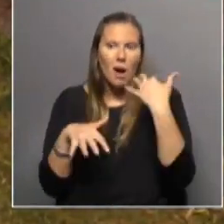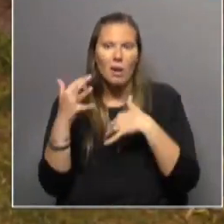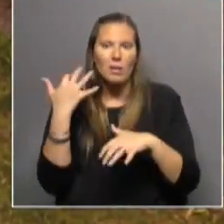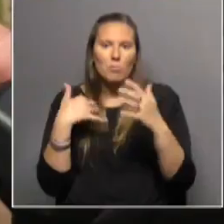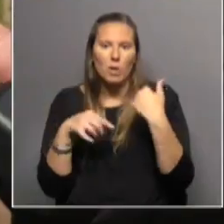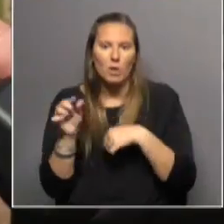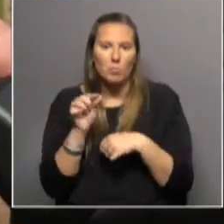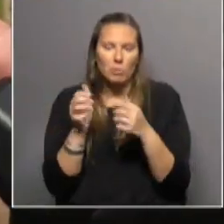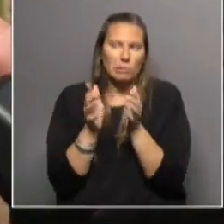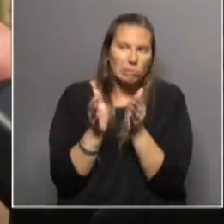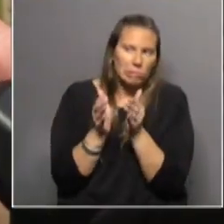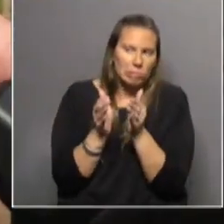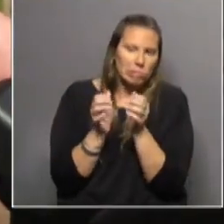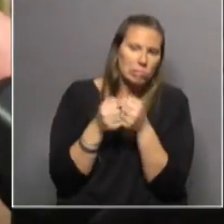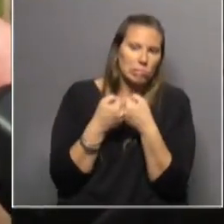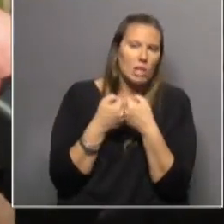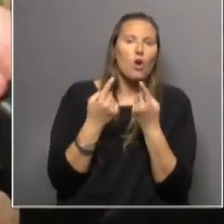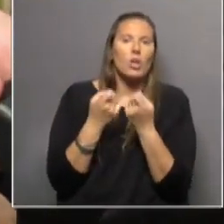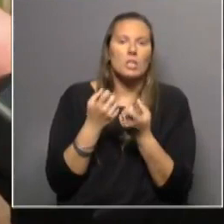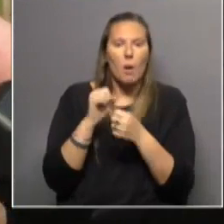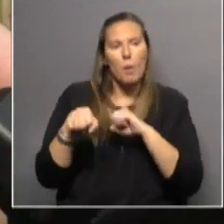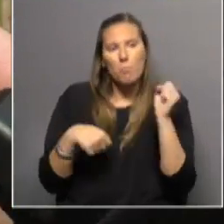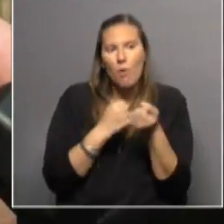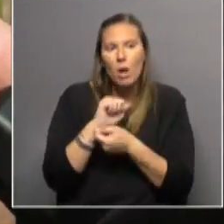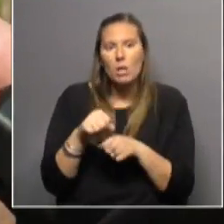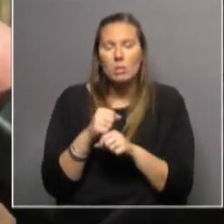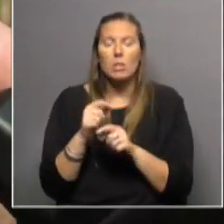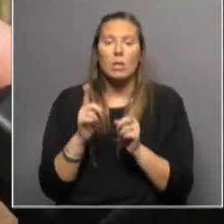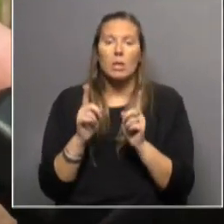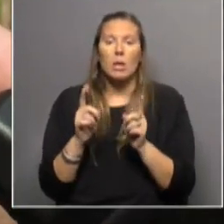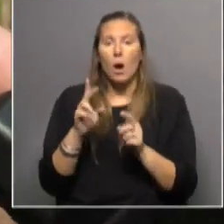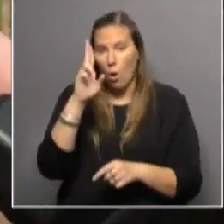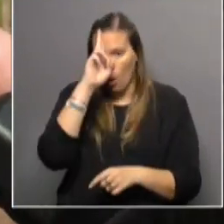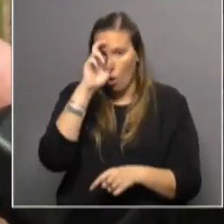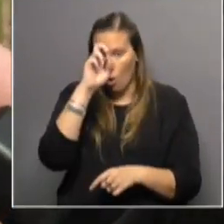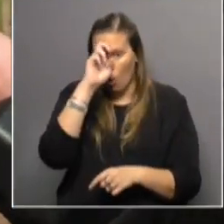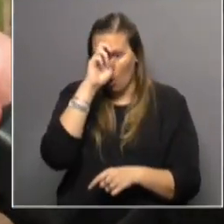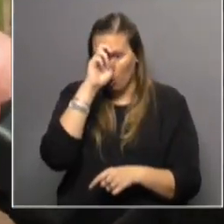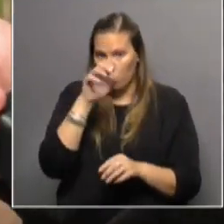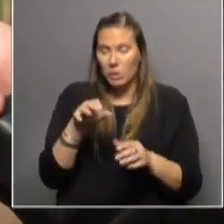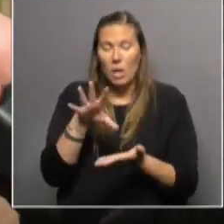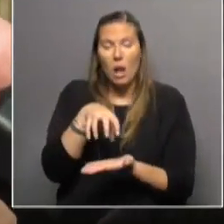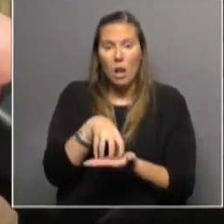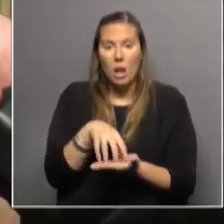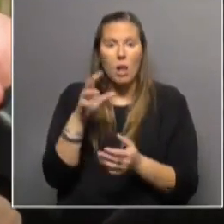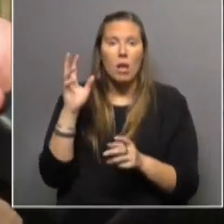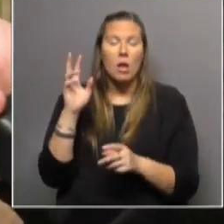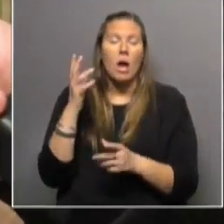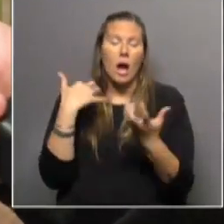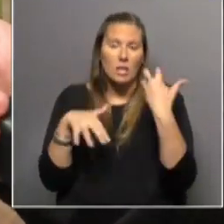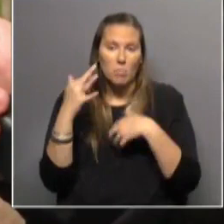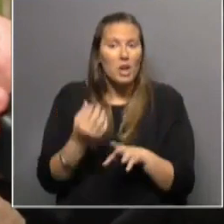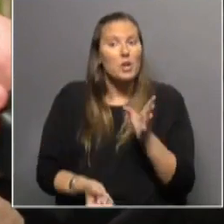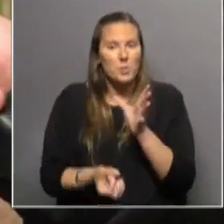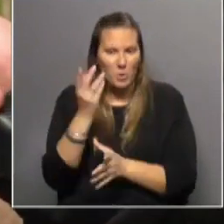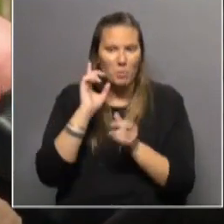estaban un poco apretados, o necesitaban moverse. Tenemos el hospital veterinario nuevo también. Y,